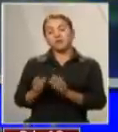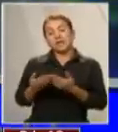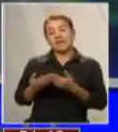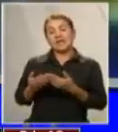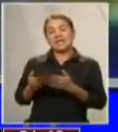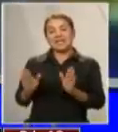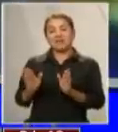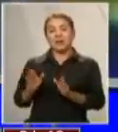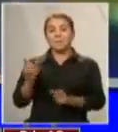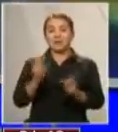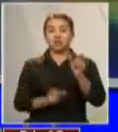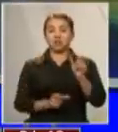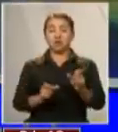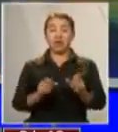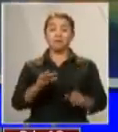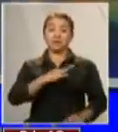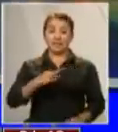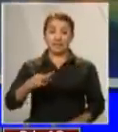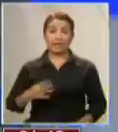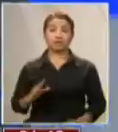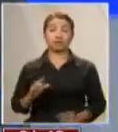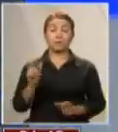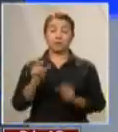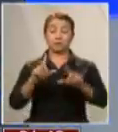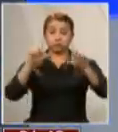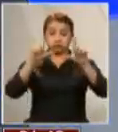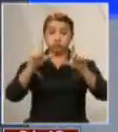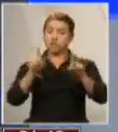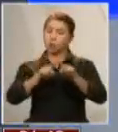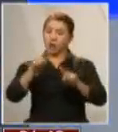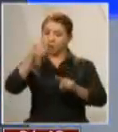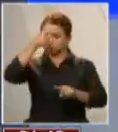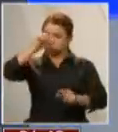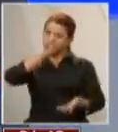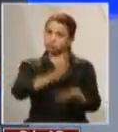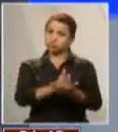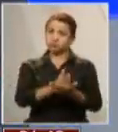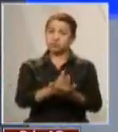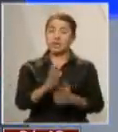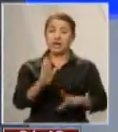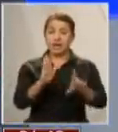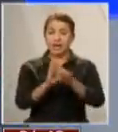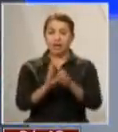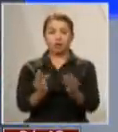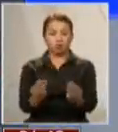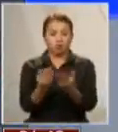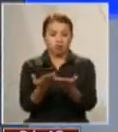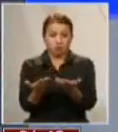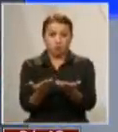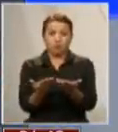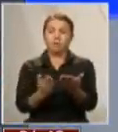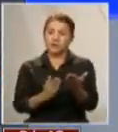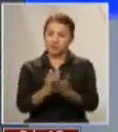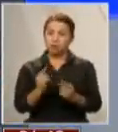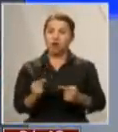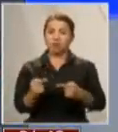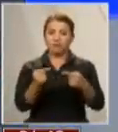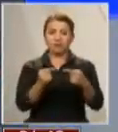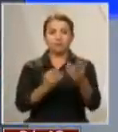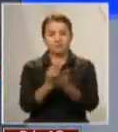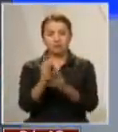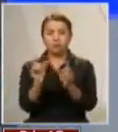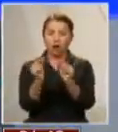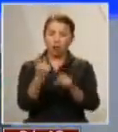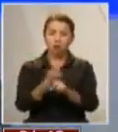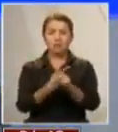que hay impunidad y también cree que hay que endurecer las leyes? Pero lógico. ¿Ha propuesto algo al respecto? Pero lógico. Estamos justamente debatiendo y estamos conversando para